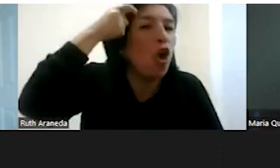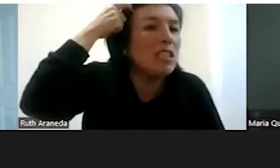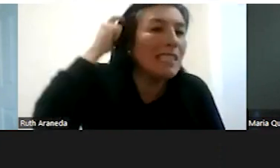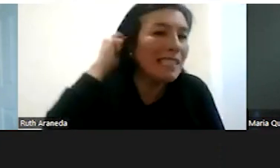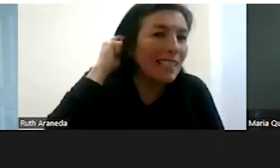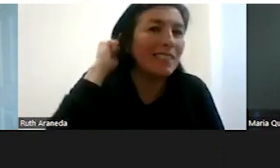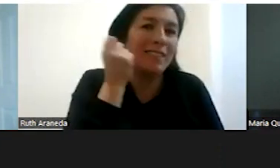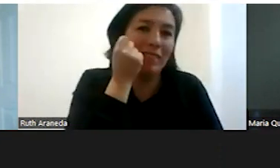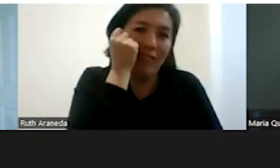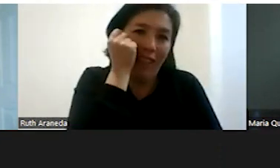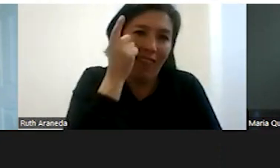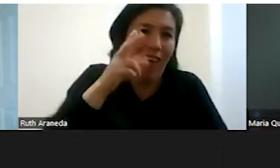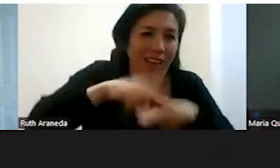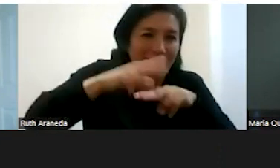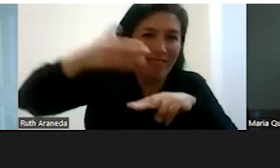Eso es la pregunta.